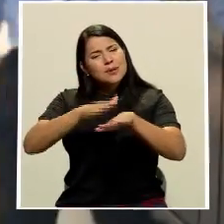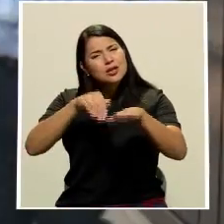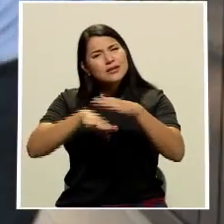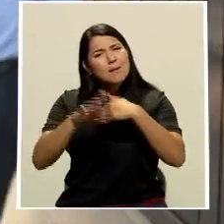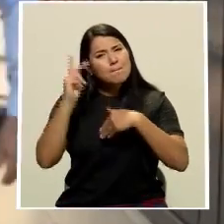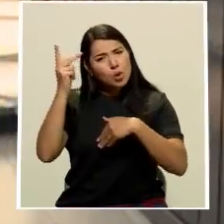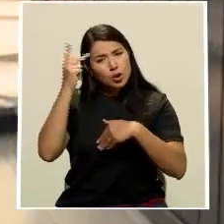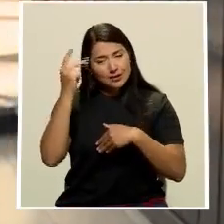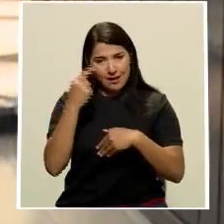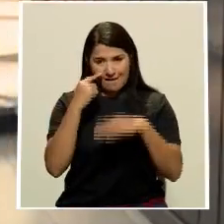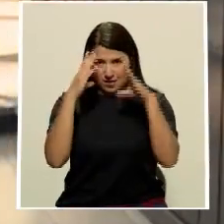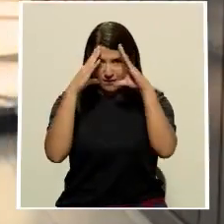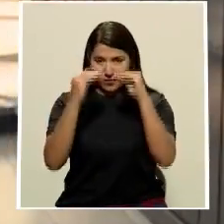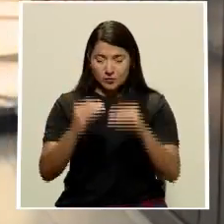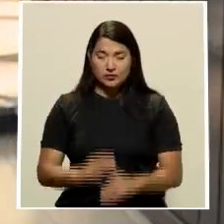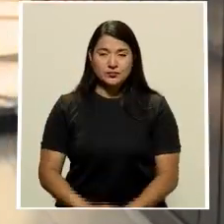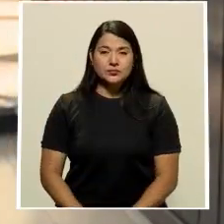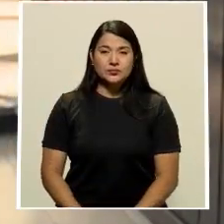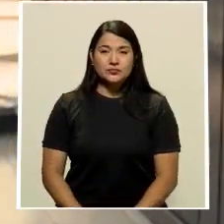información.